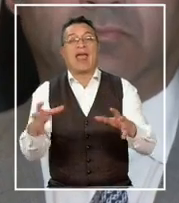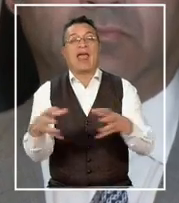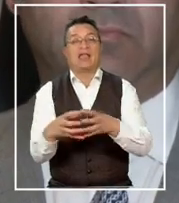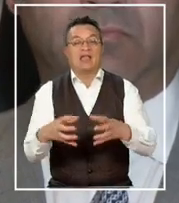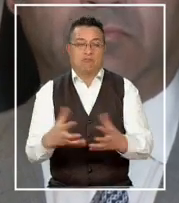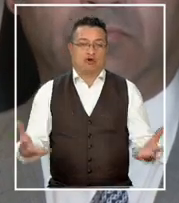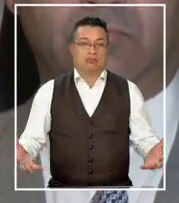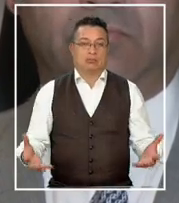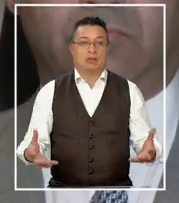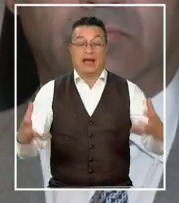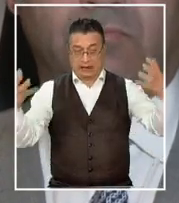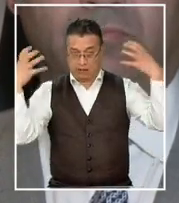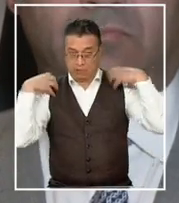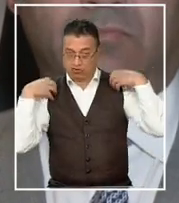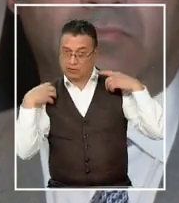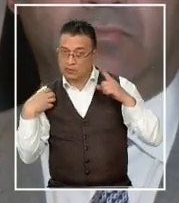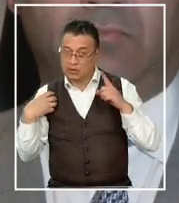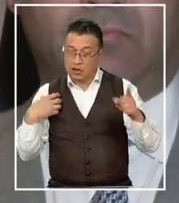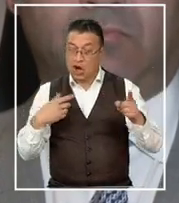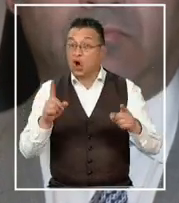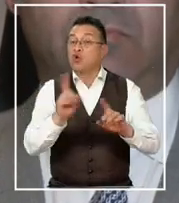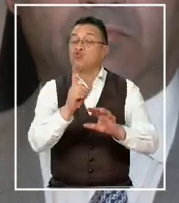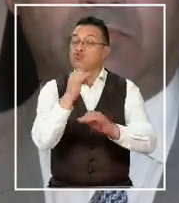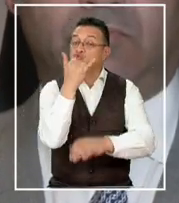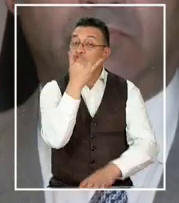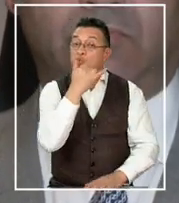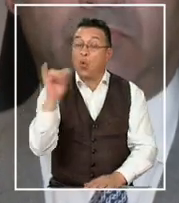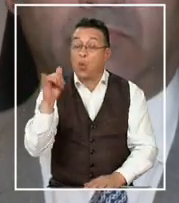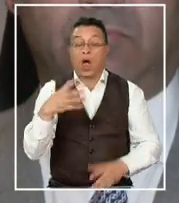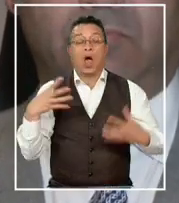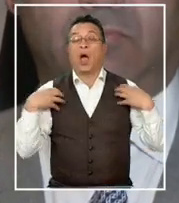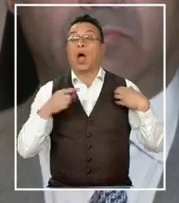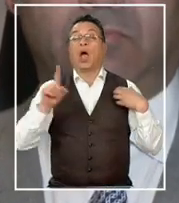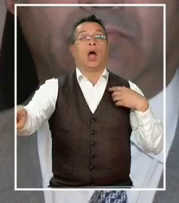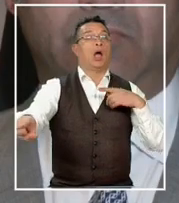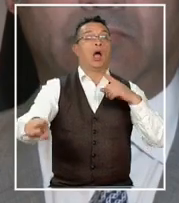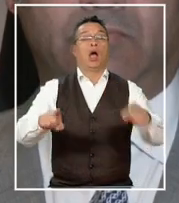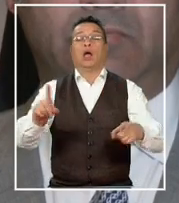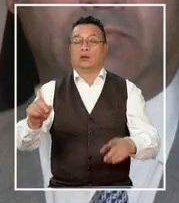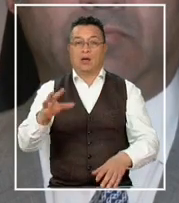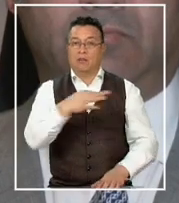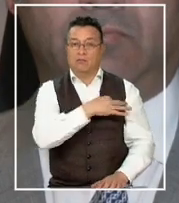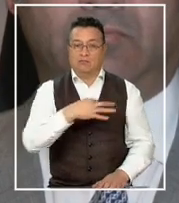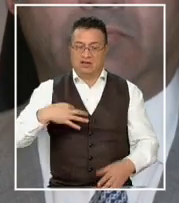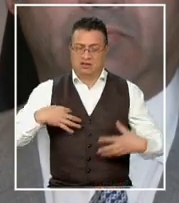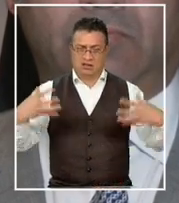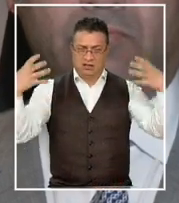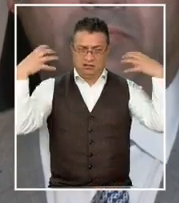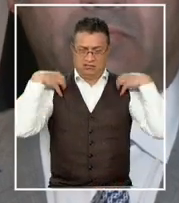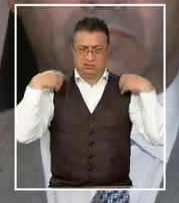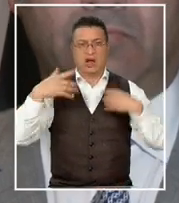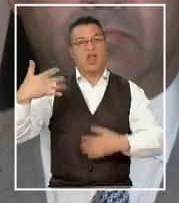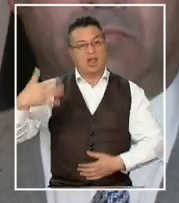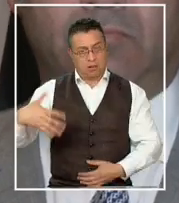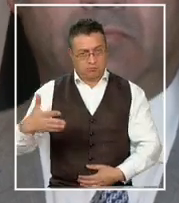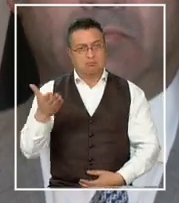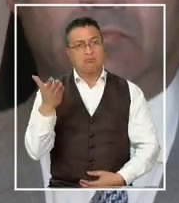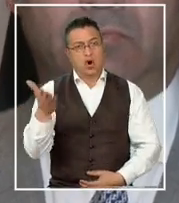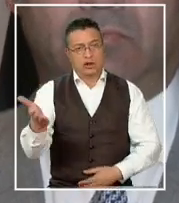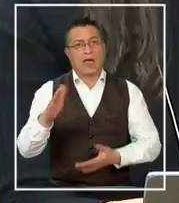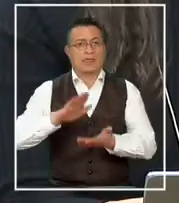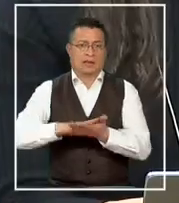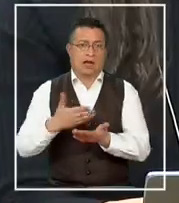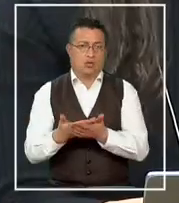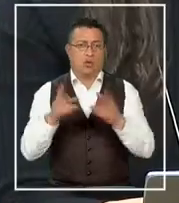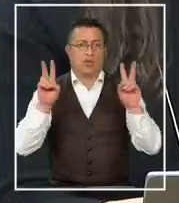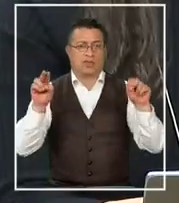equipos. La responsabilidad nunca se delega en una ministra que tiene a cargo una cartera tan importante como lo es